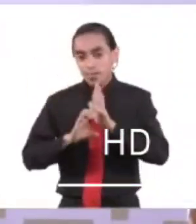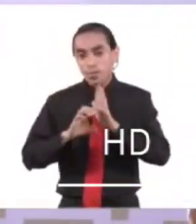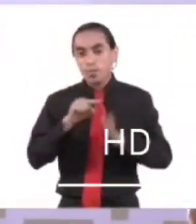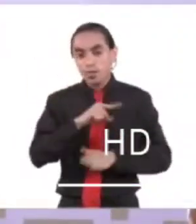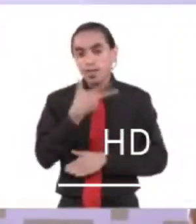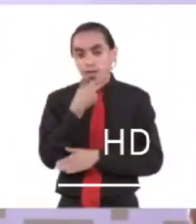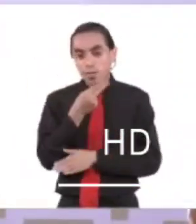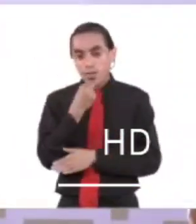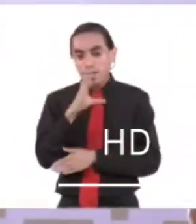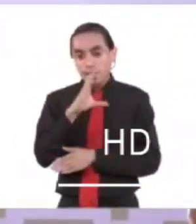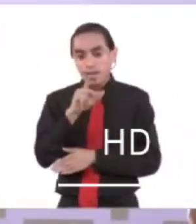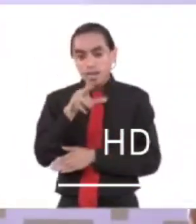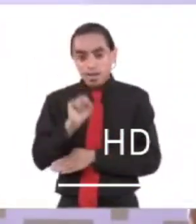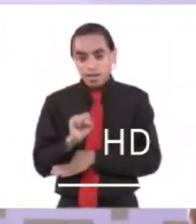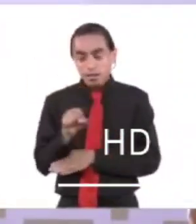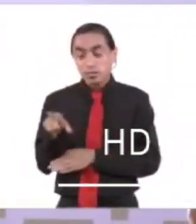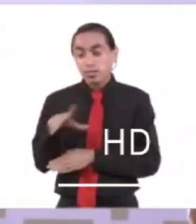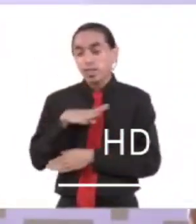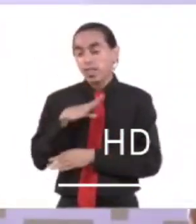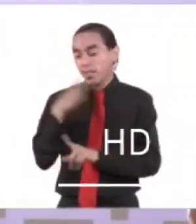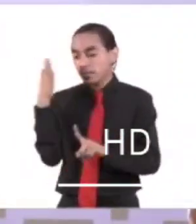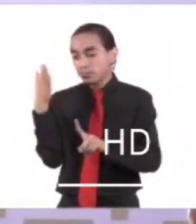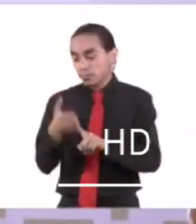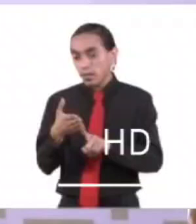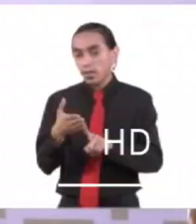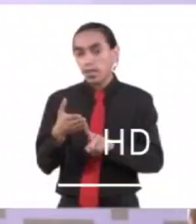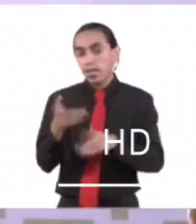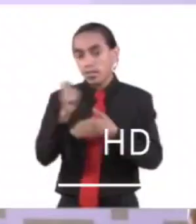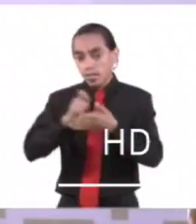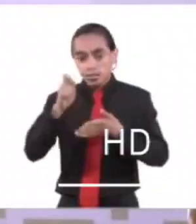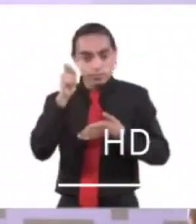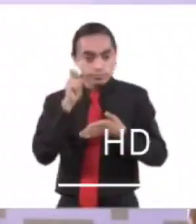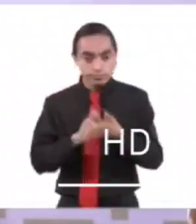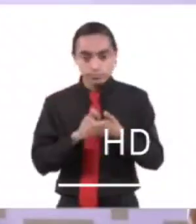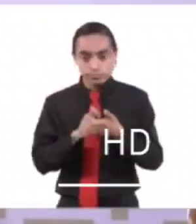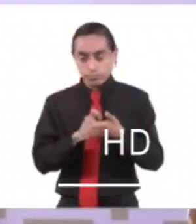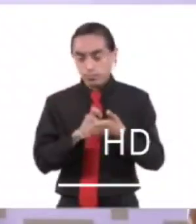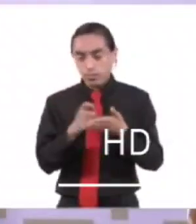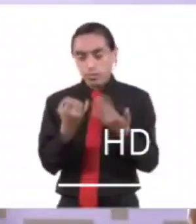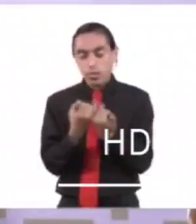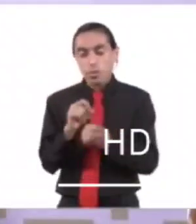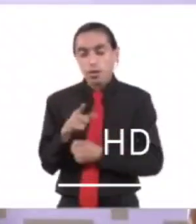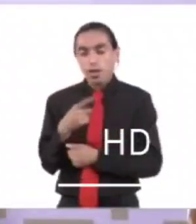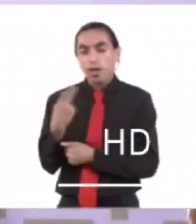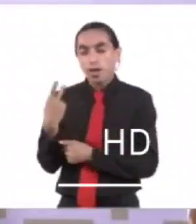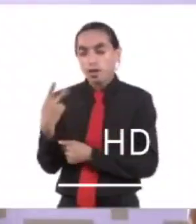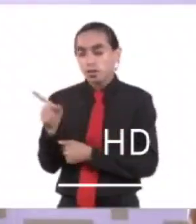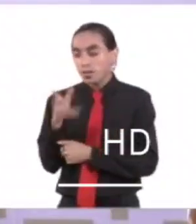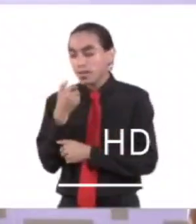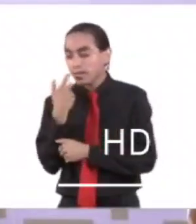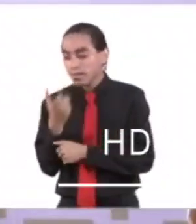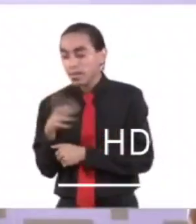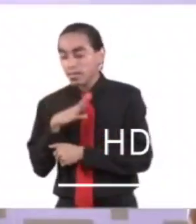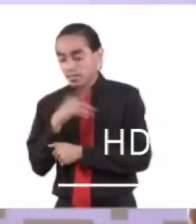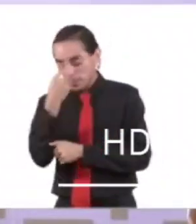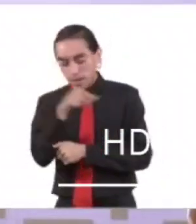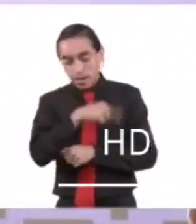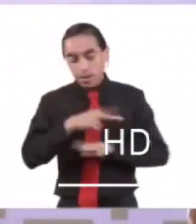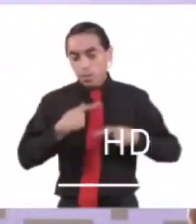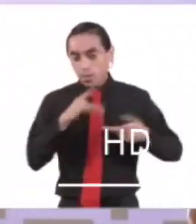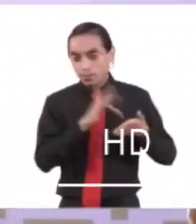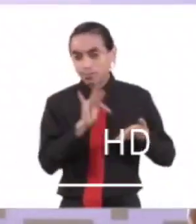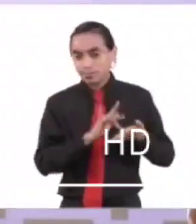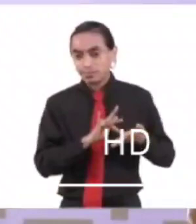Monsiváis, dedicado a las letras, a la lectura voraz, a sus causas, que eran las causas de la gente, y una